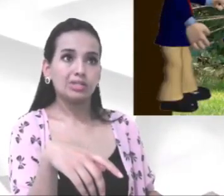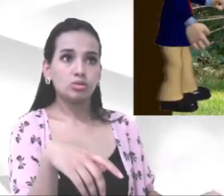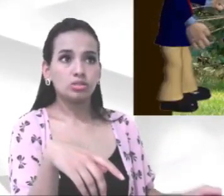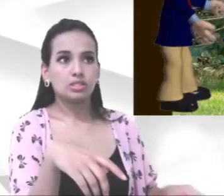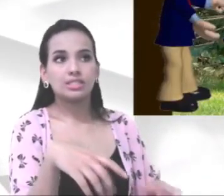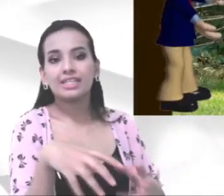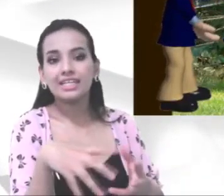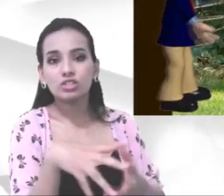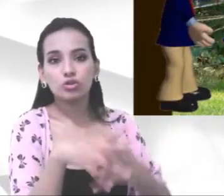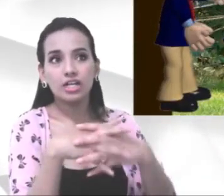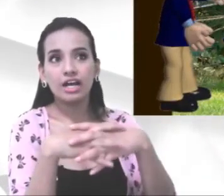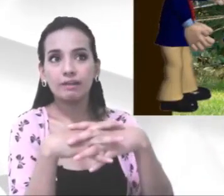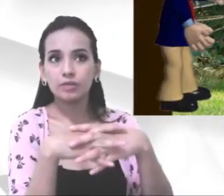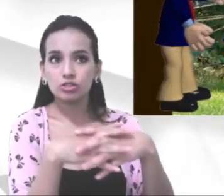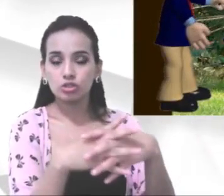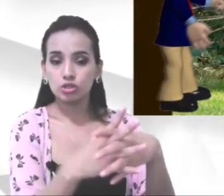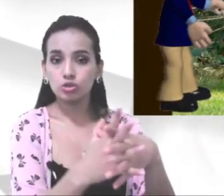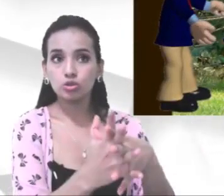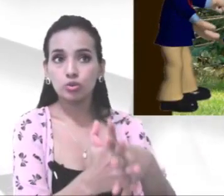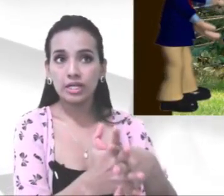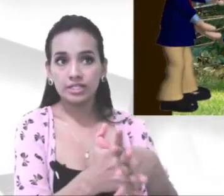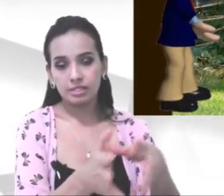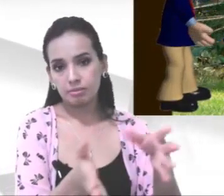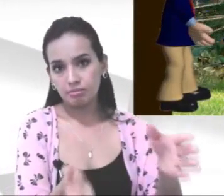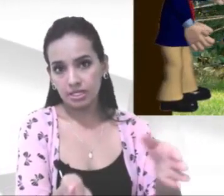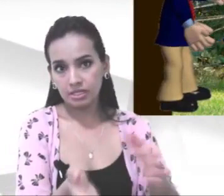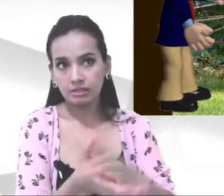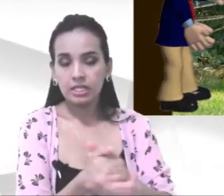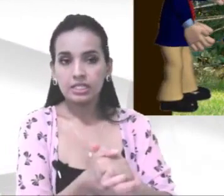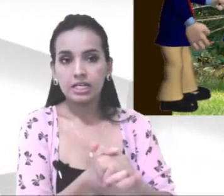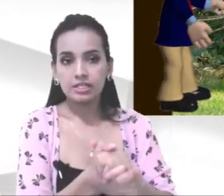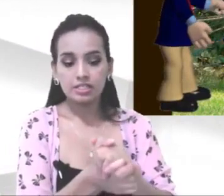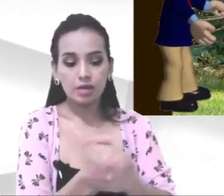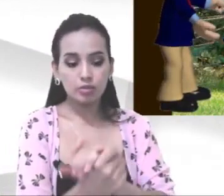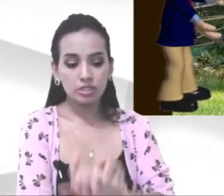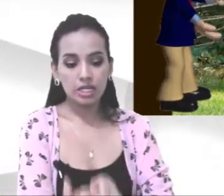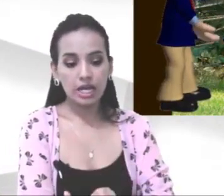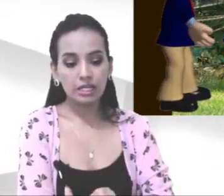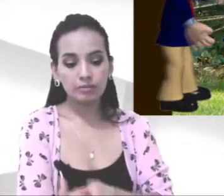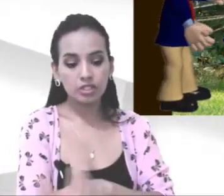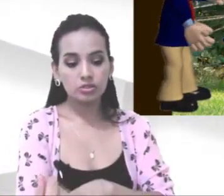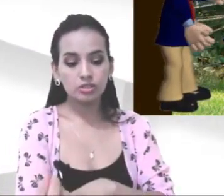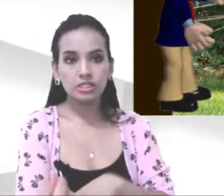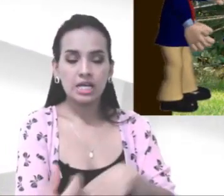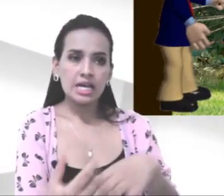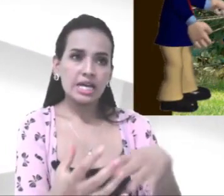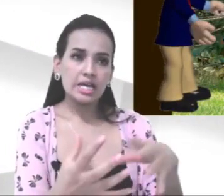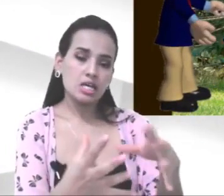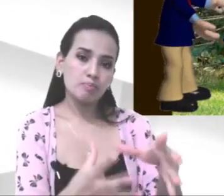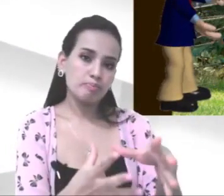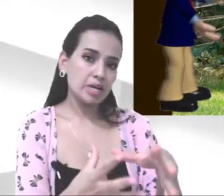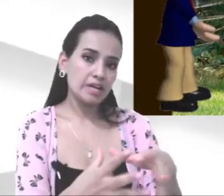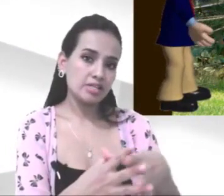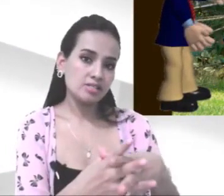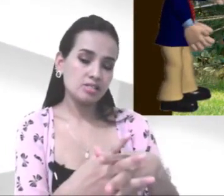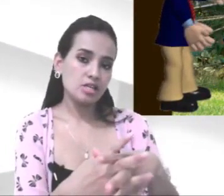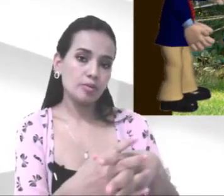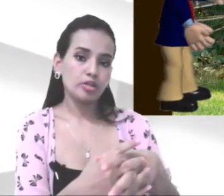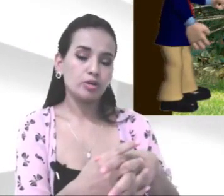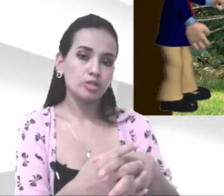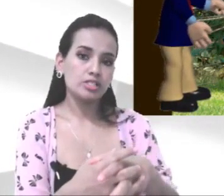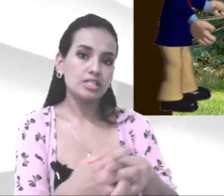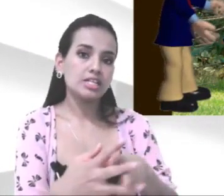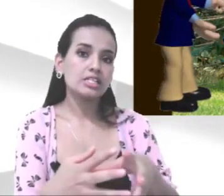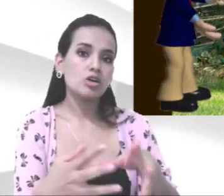entonces qué son las adaptaciones conductuales bien ya decíamos que las adaptaciones en palabras sencillas